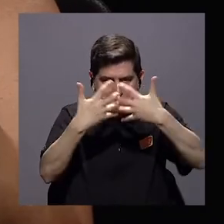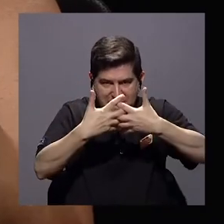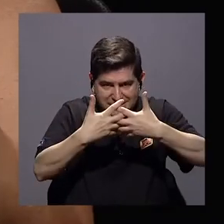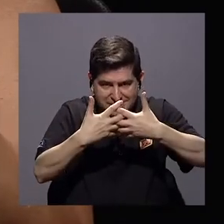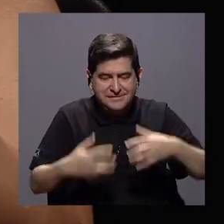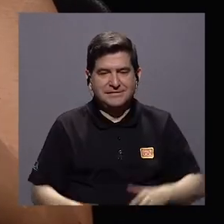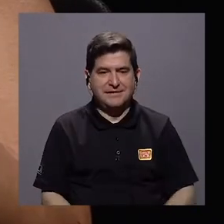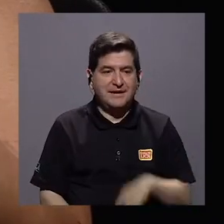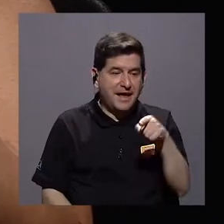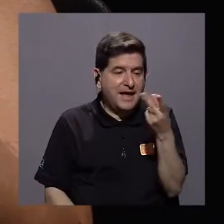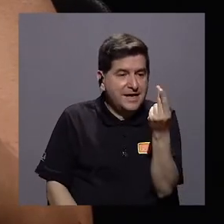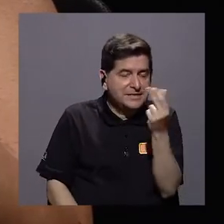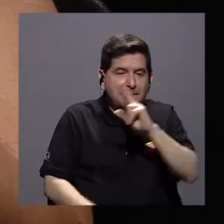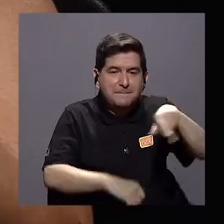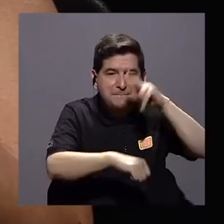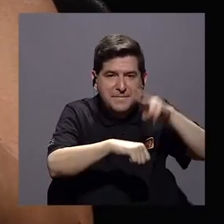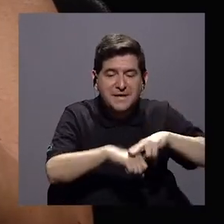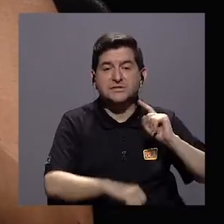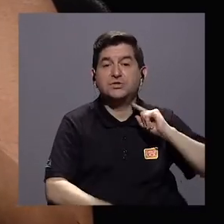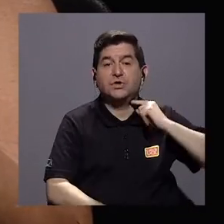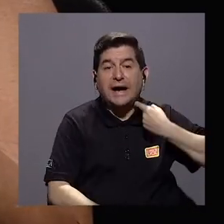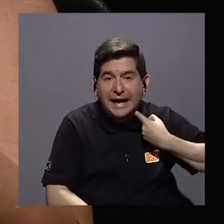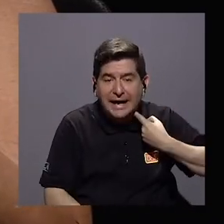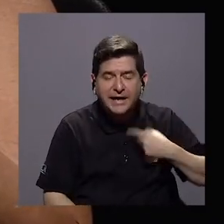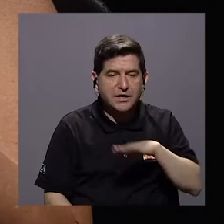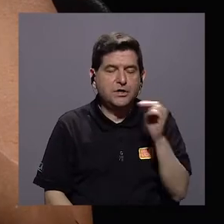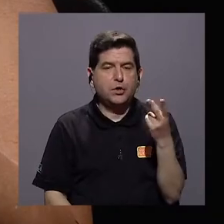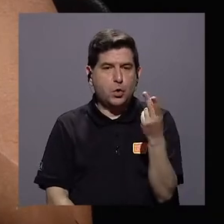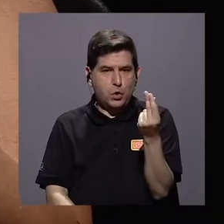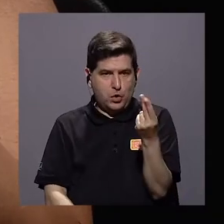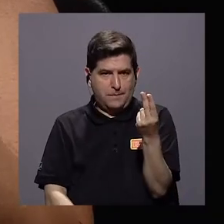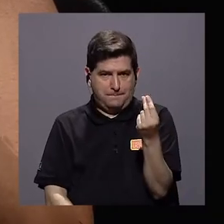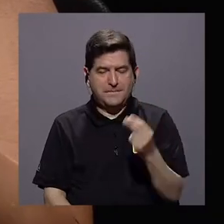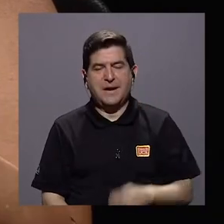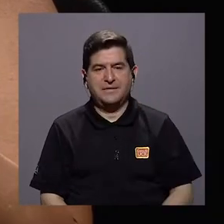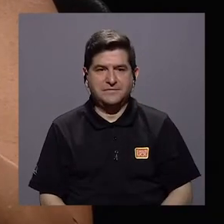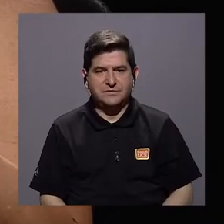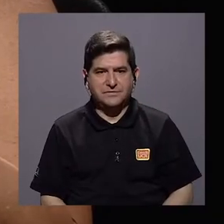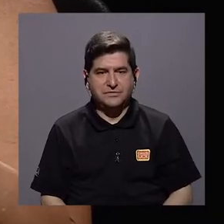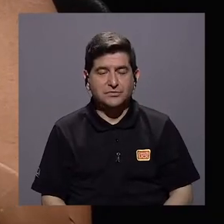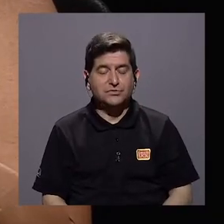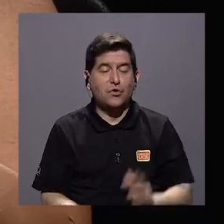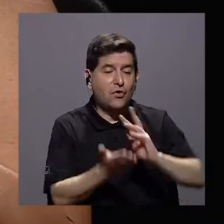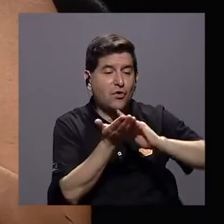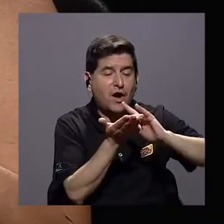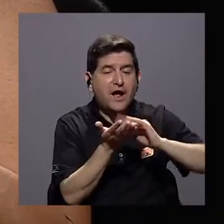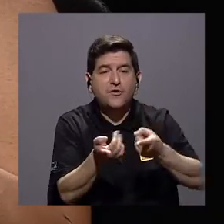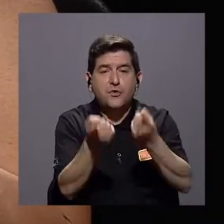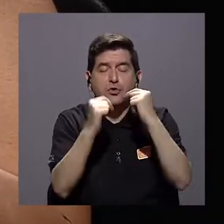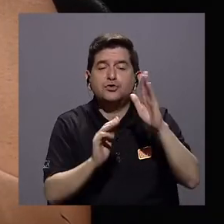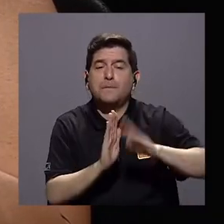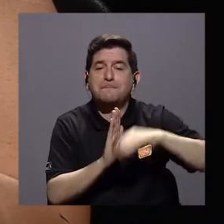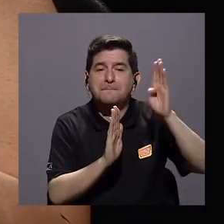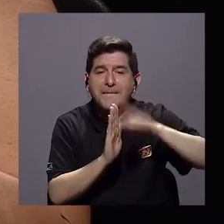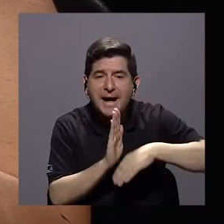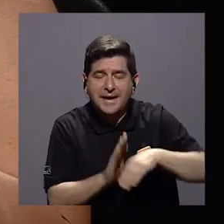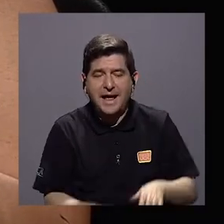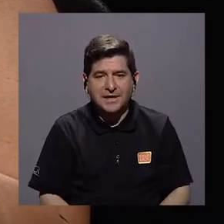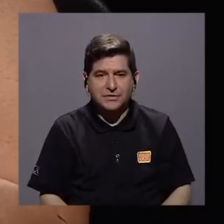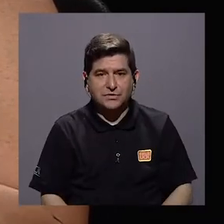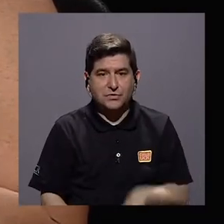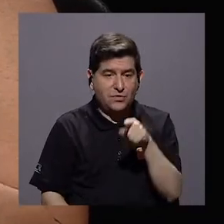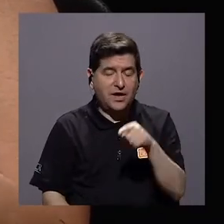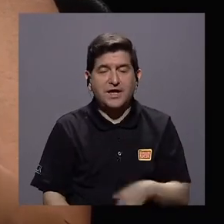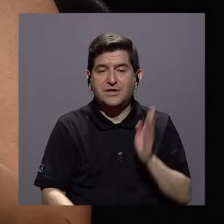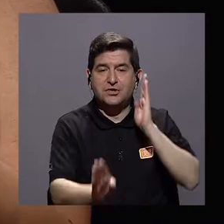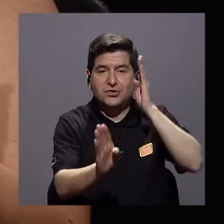mix entre ese precio nacional caro y el precio del arroz que entra barato,